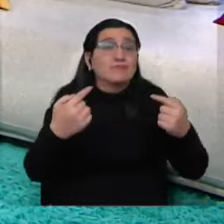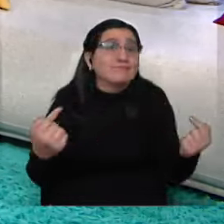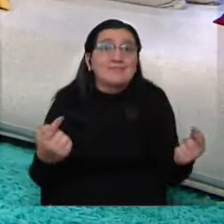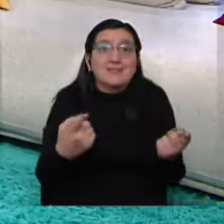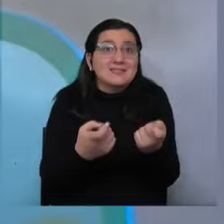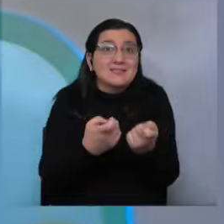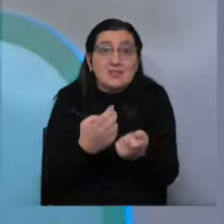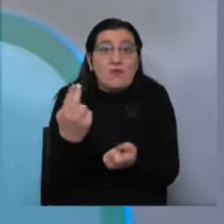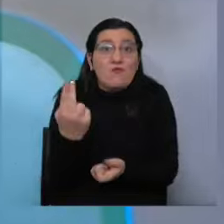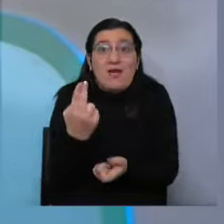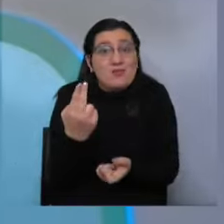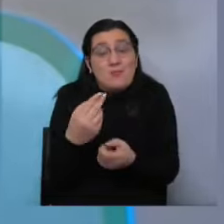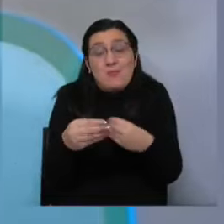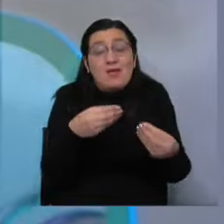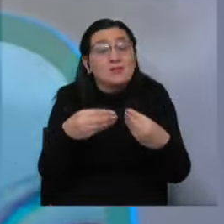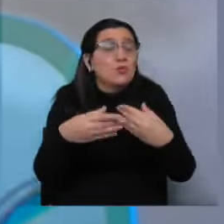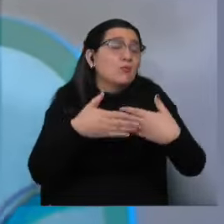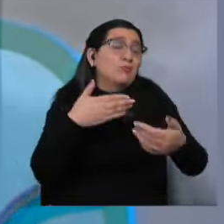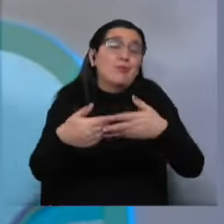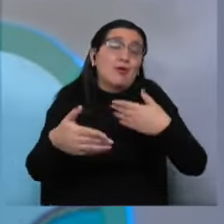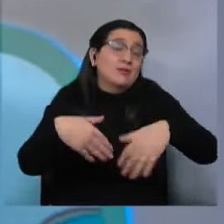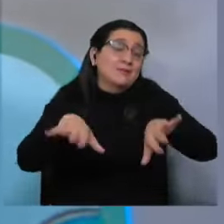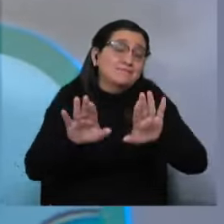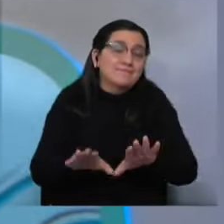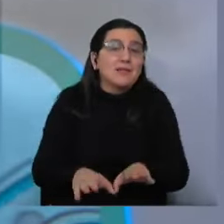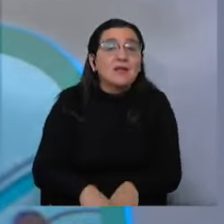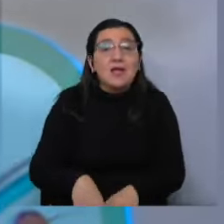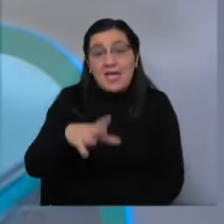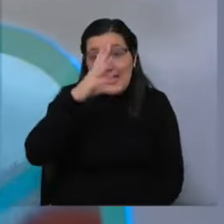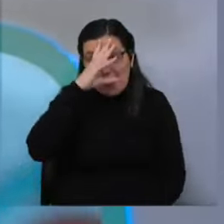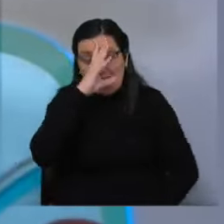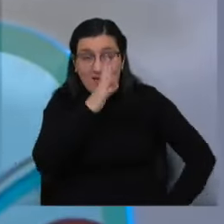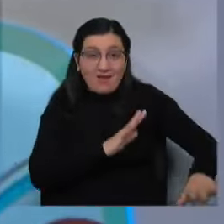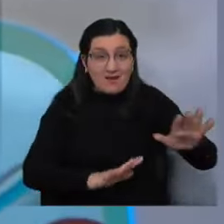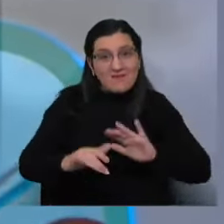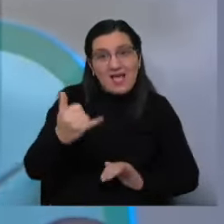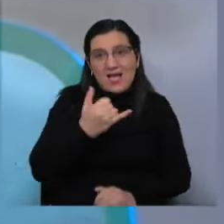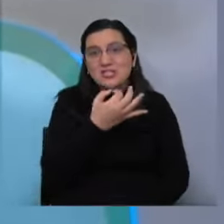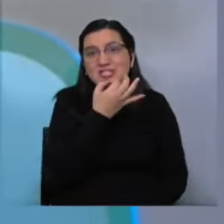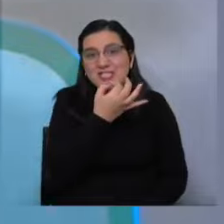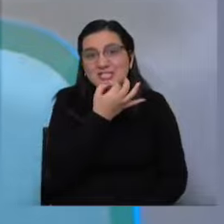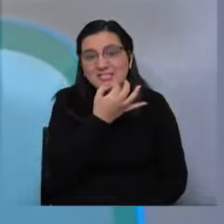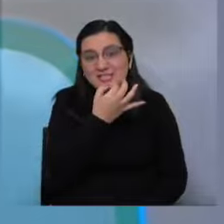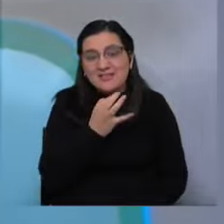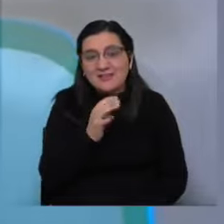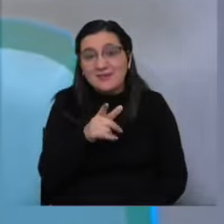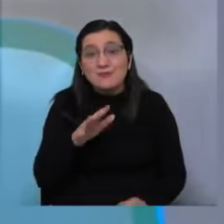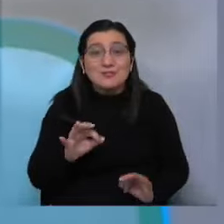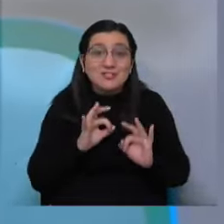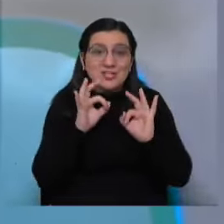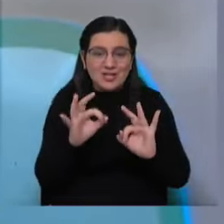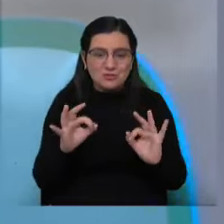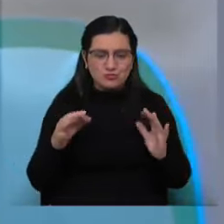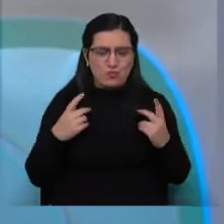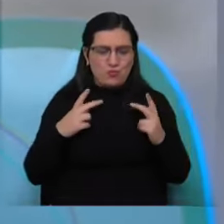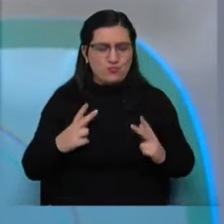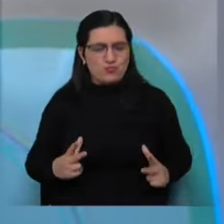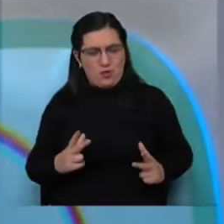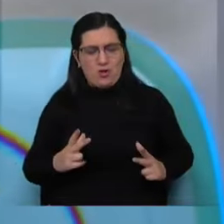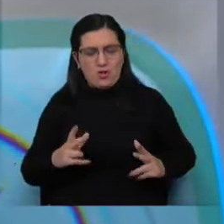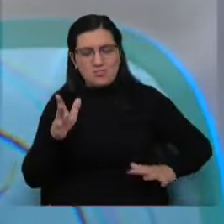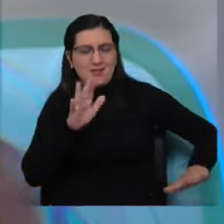y un baño químico es como el caraval Fito mucho el chiste de que llegar con vos llegas con el traje todo pintado un